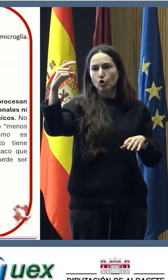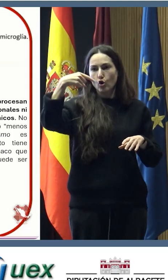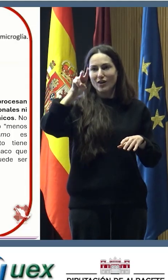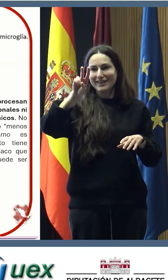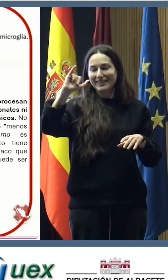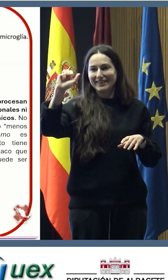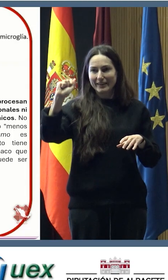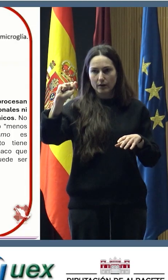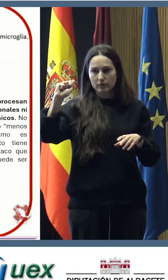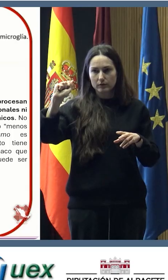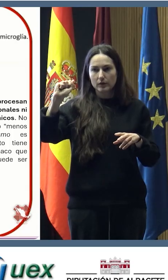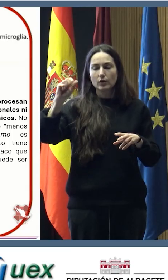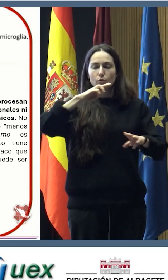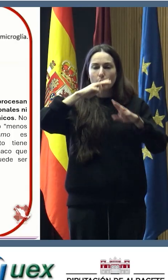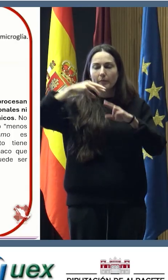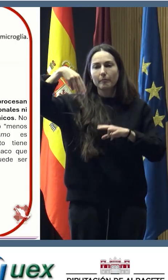macrófagos,